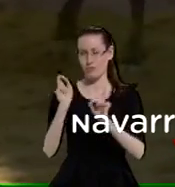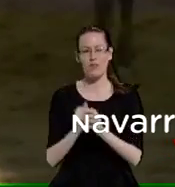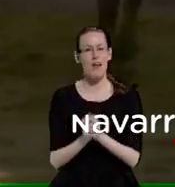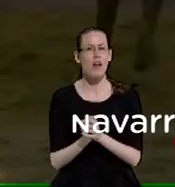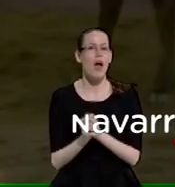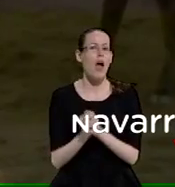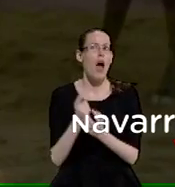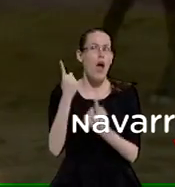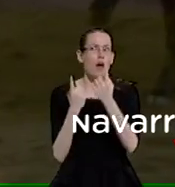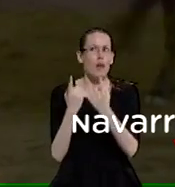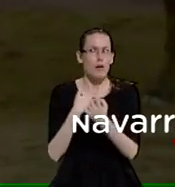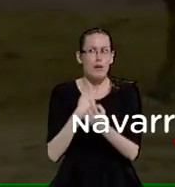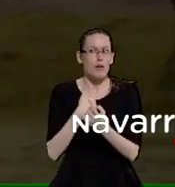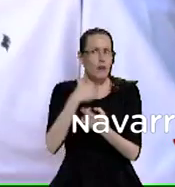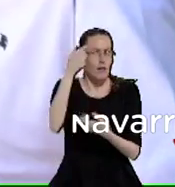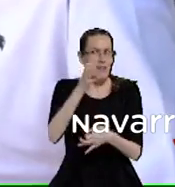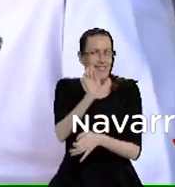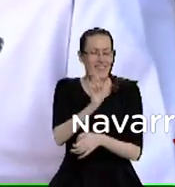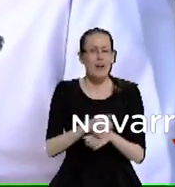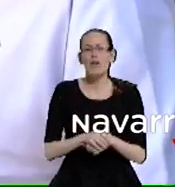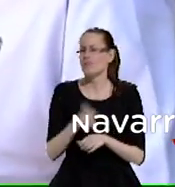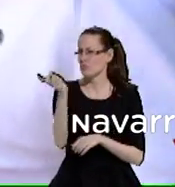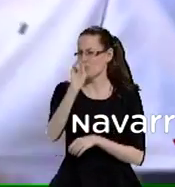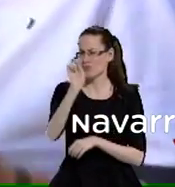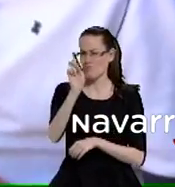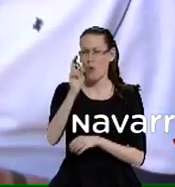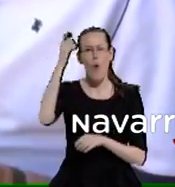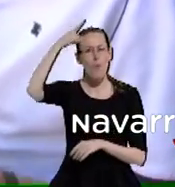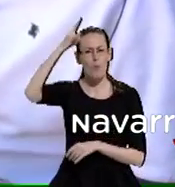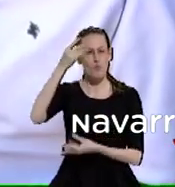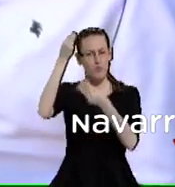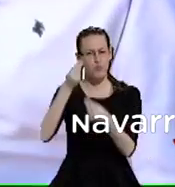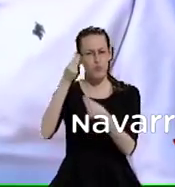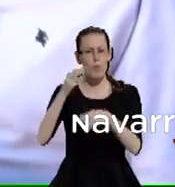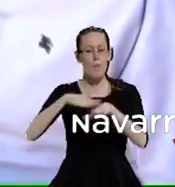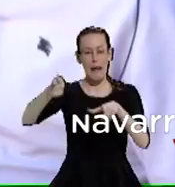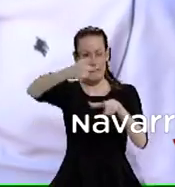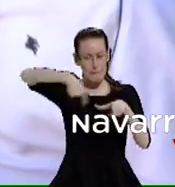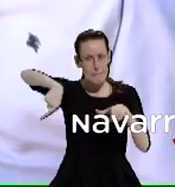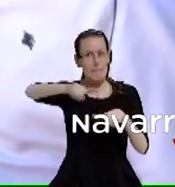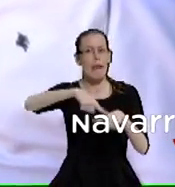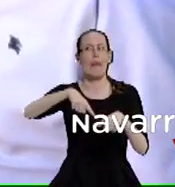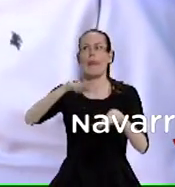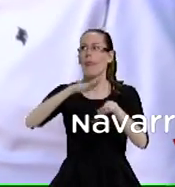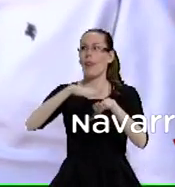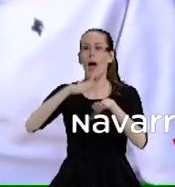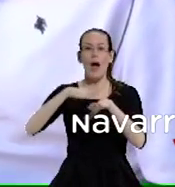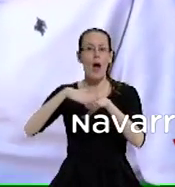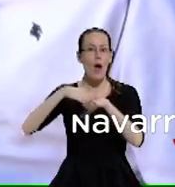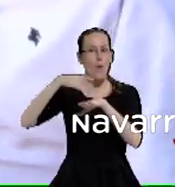veces no creo. Son muy buenas vacas. Para la plaza, para el